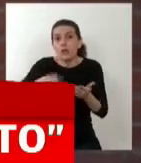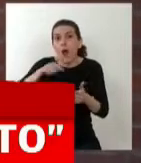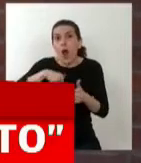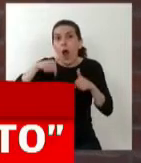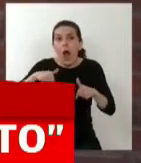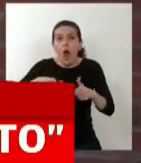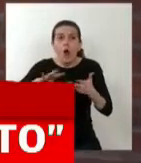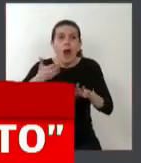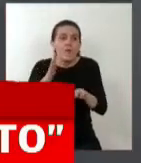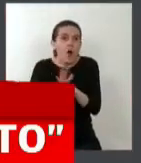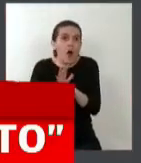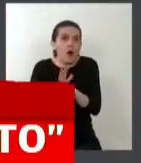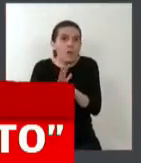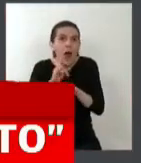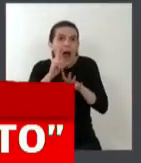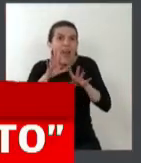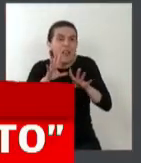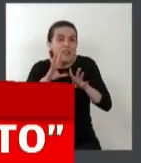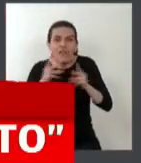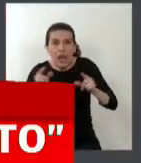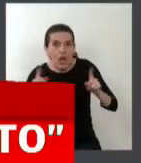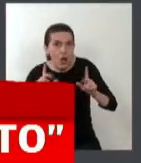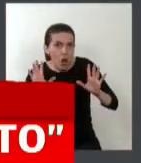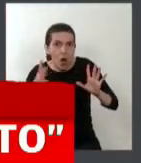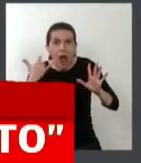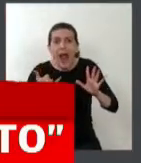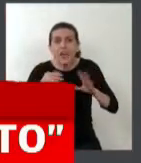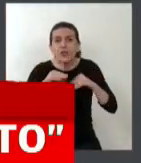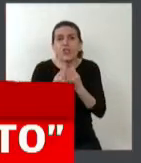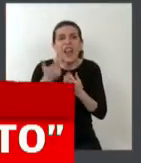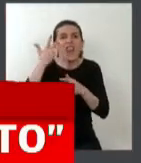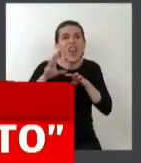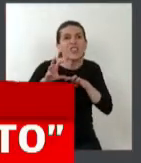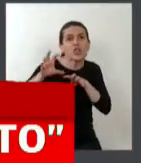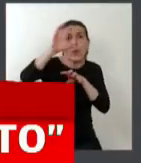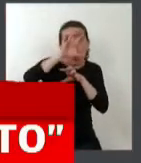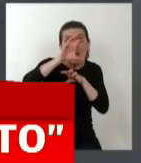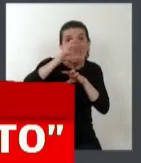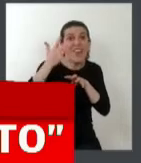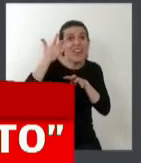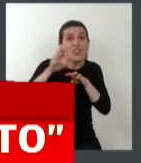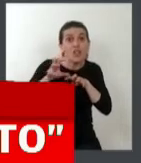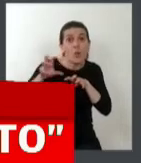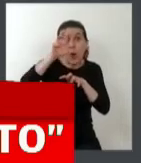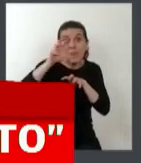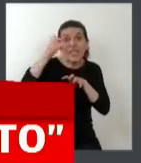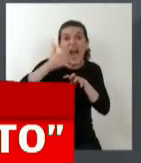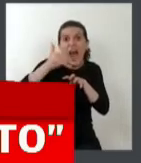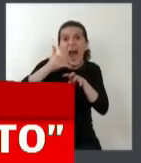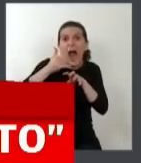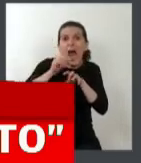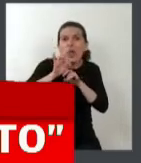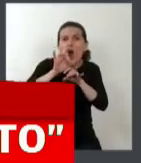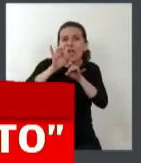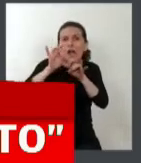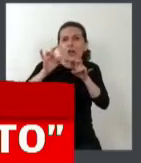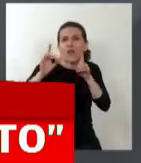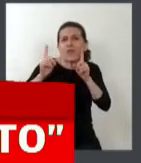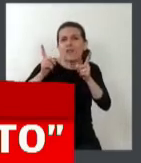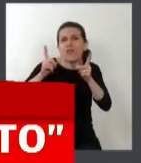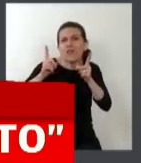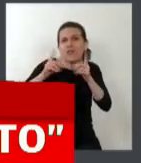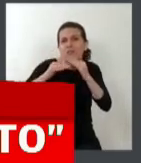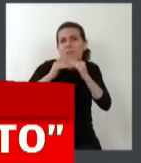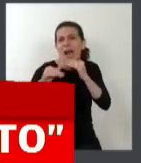ahora. Actualmente hay 18 provincias con zonas de transmisión comunitaria sostenida.